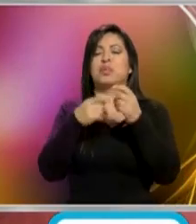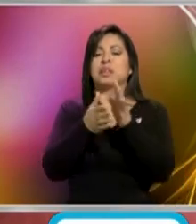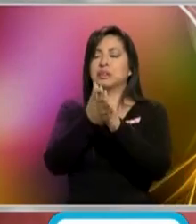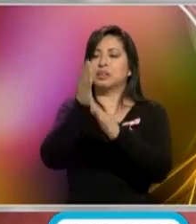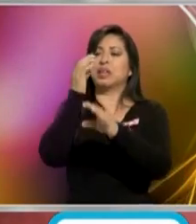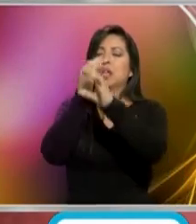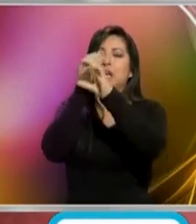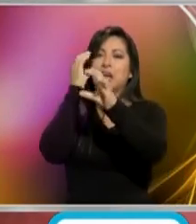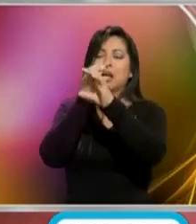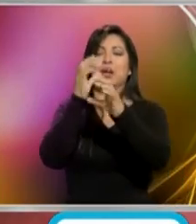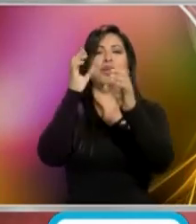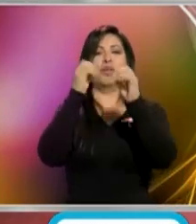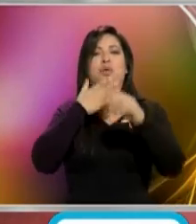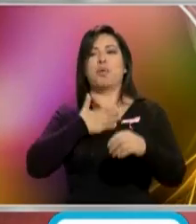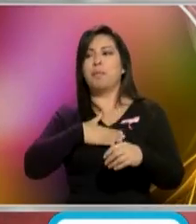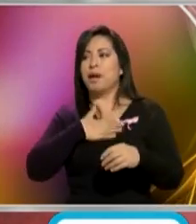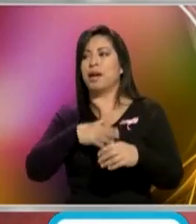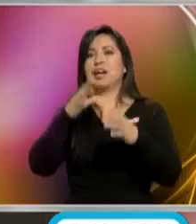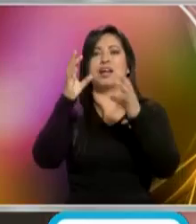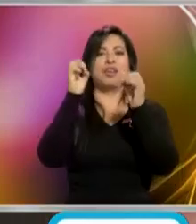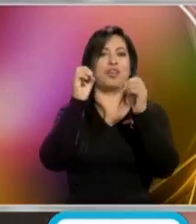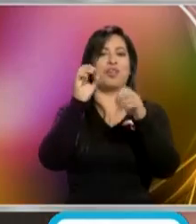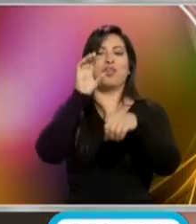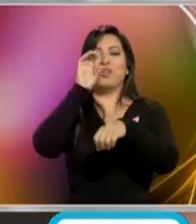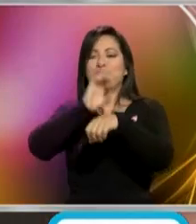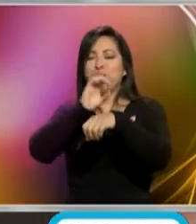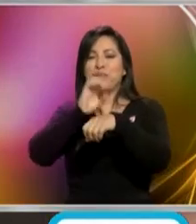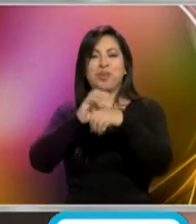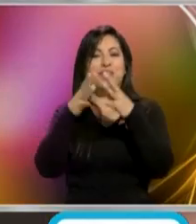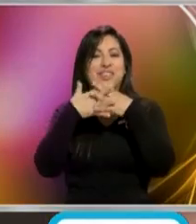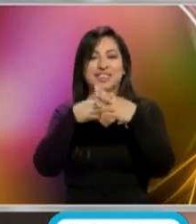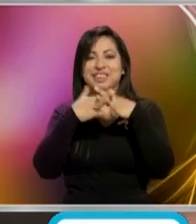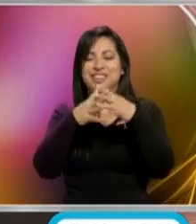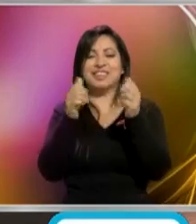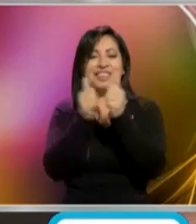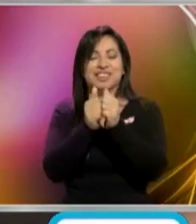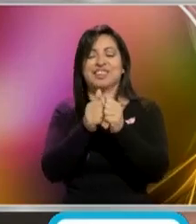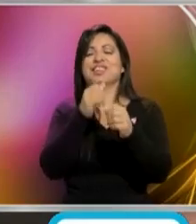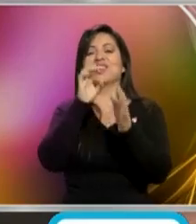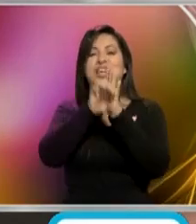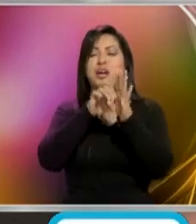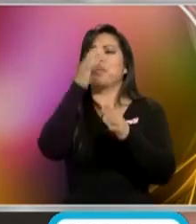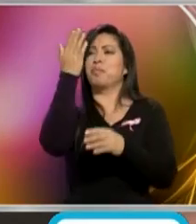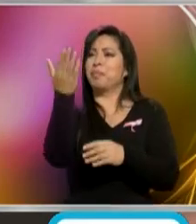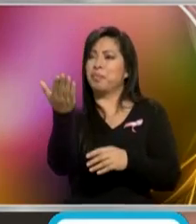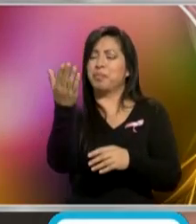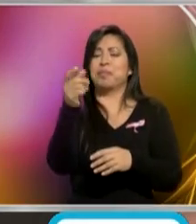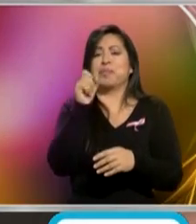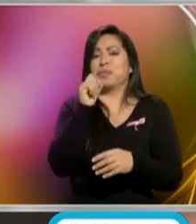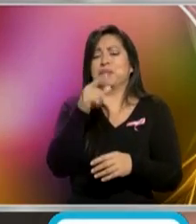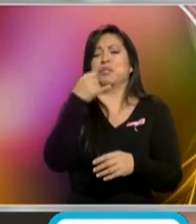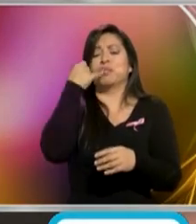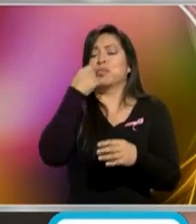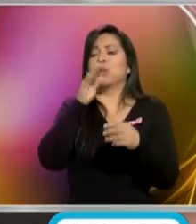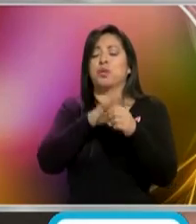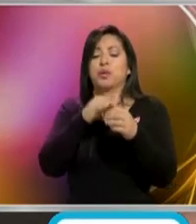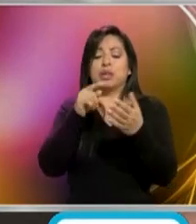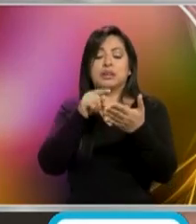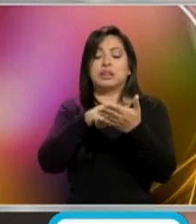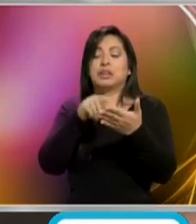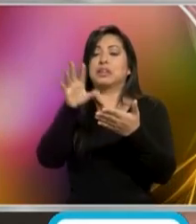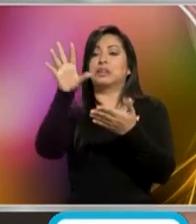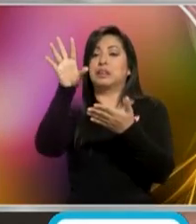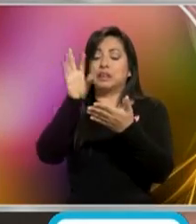correcto, o llegar a un baño, o saber pedir unos huevos revueltos con jamón en Claro, donde probablemente sin duda lo que tú no los hagan. quieras, porque Exactamente. igual ese